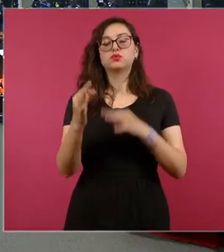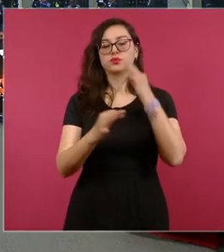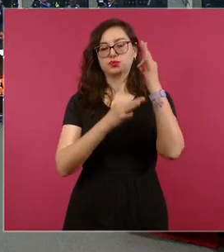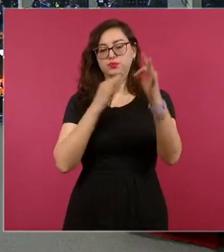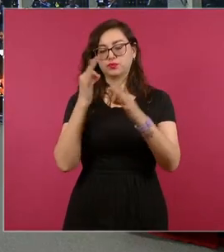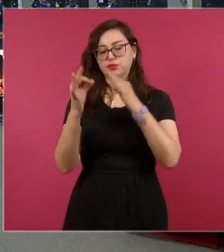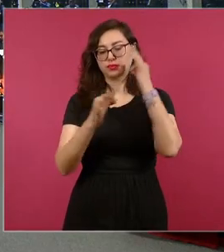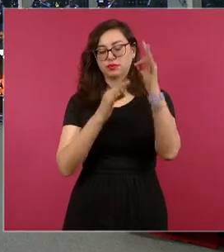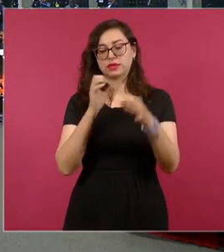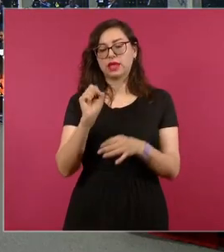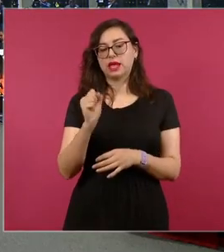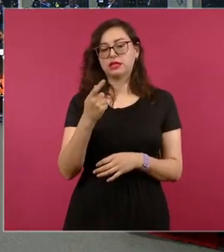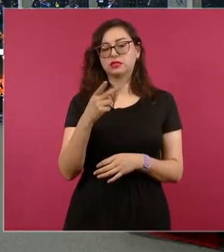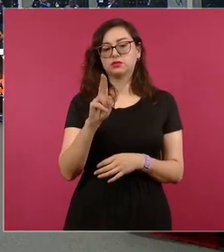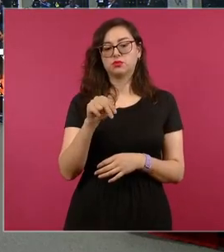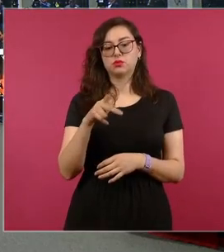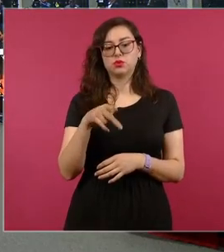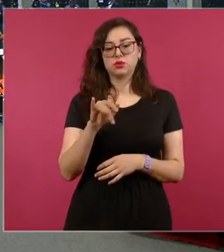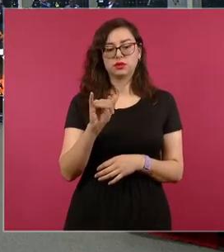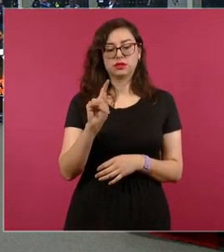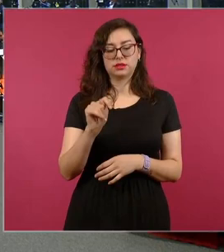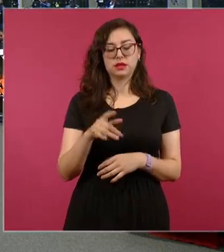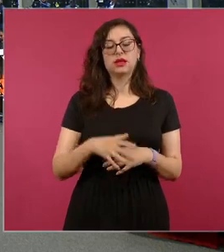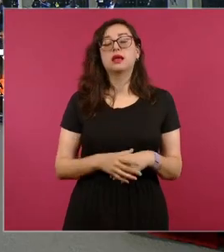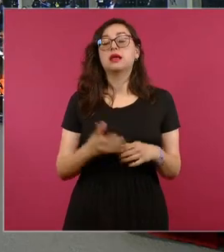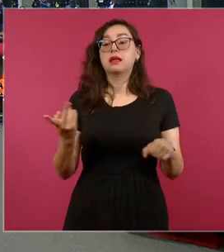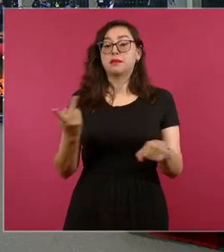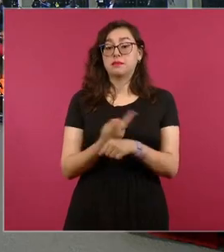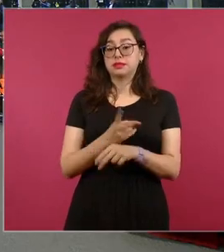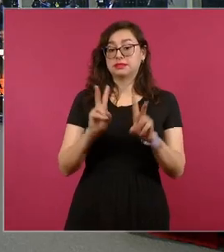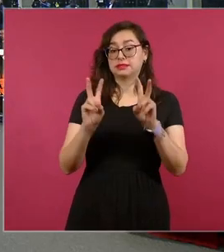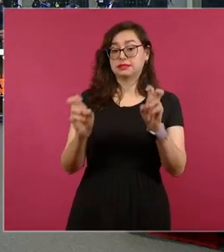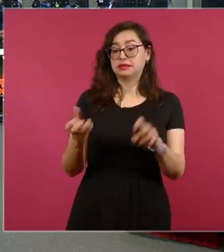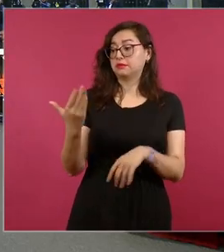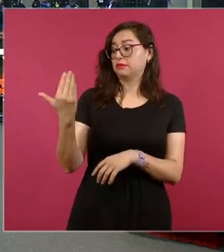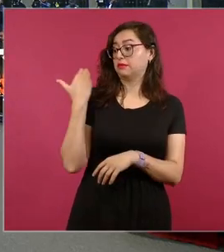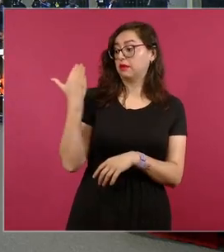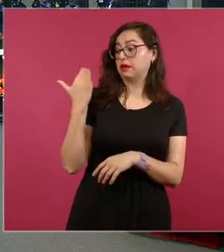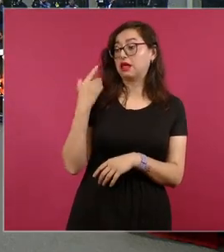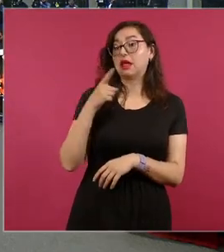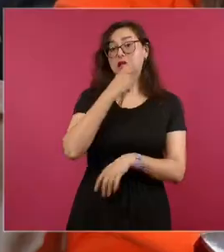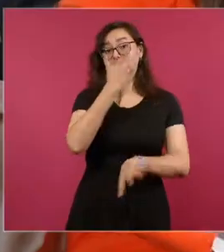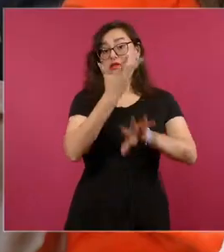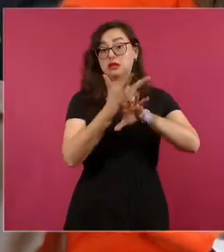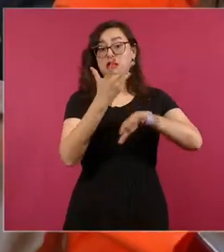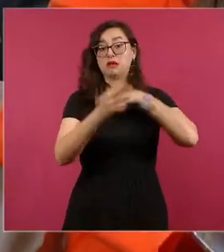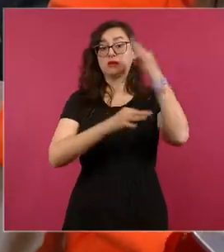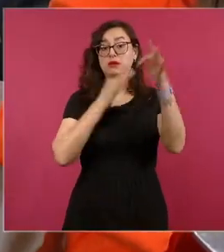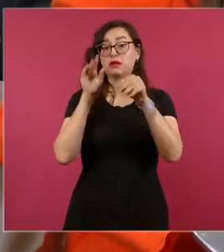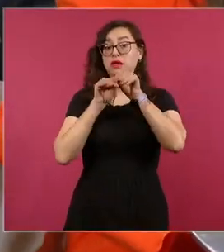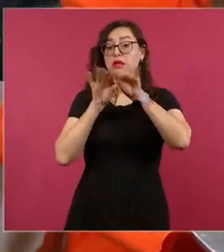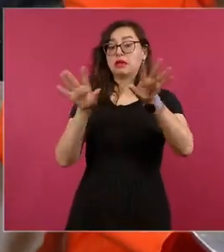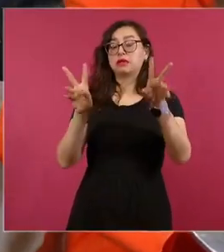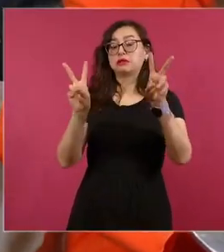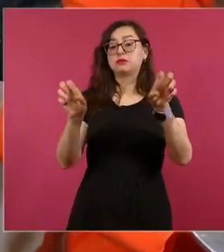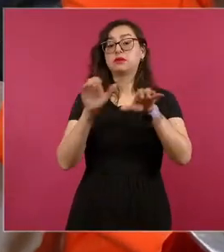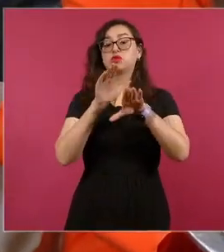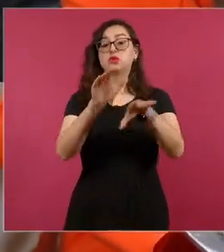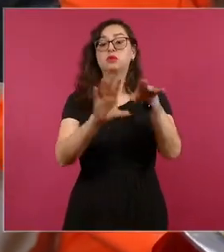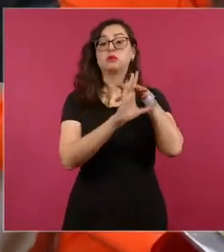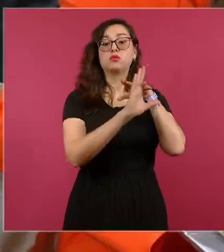Unidos sobre derechos humanos, específico en el tema de migración. Hace unos días, pues la canciller mexicana Alicia